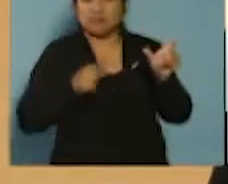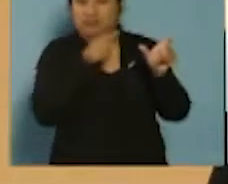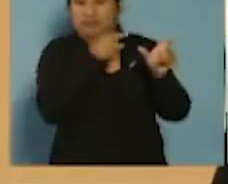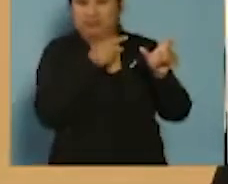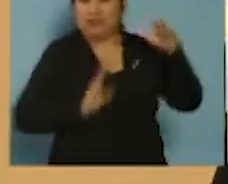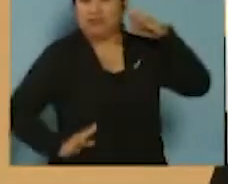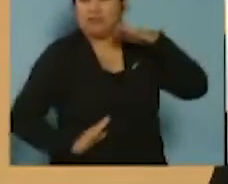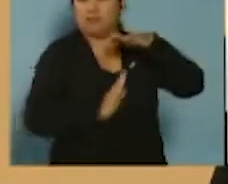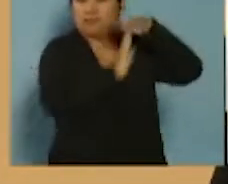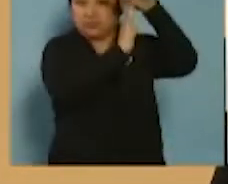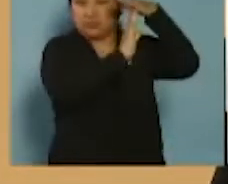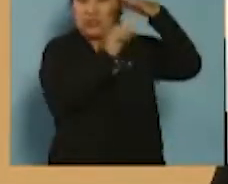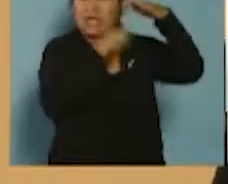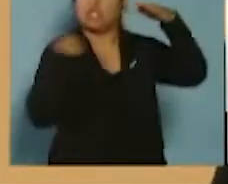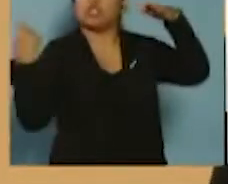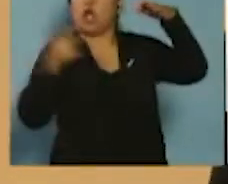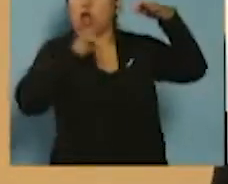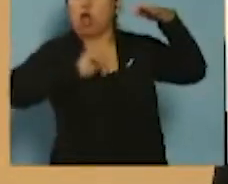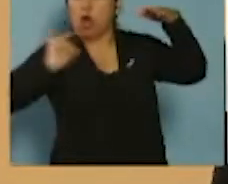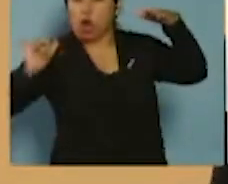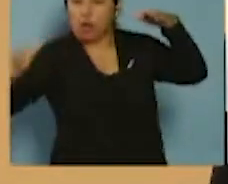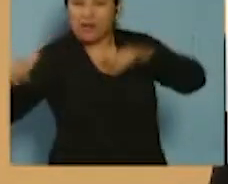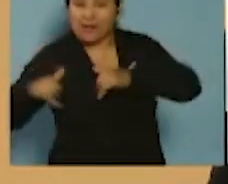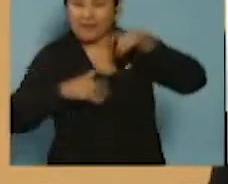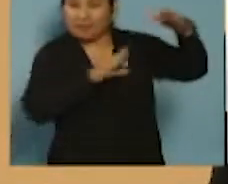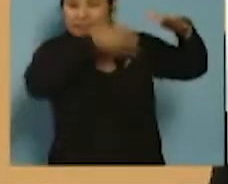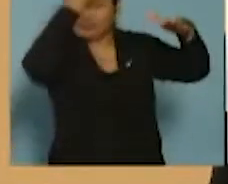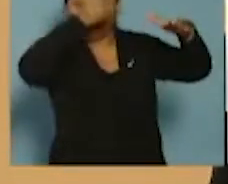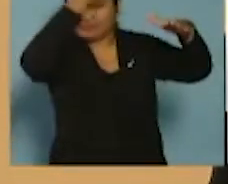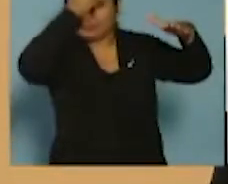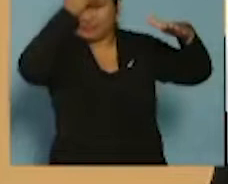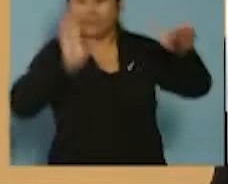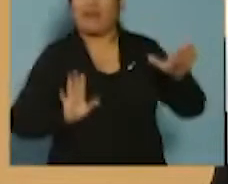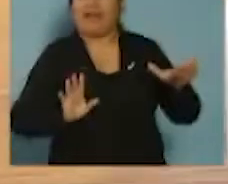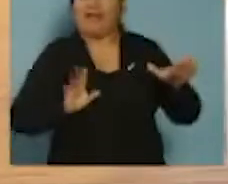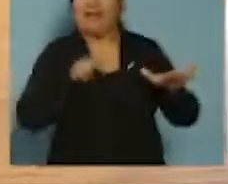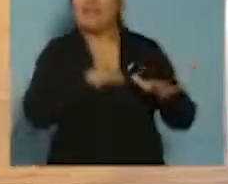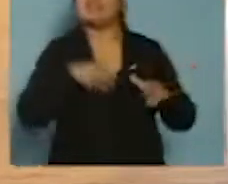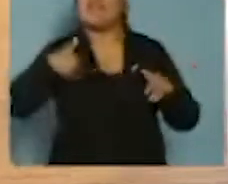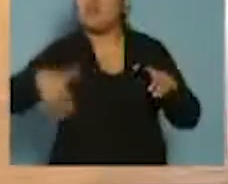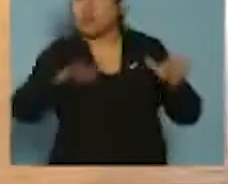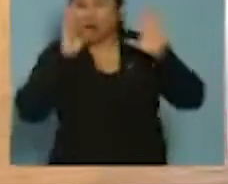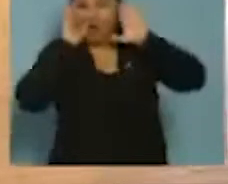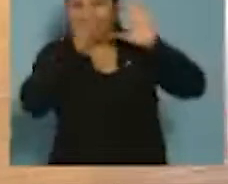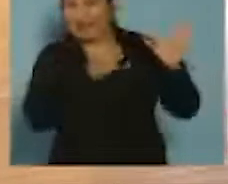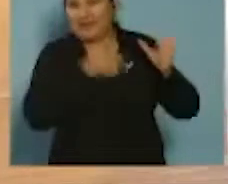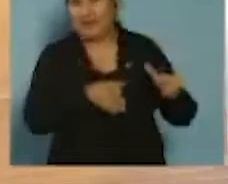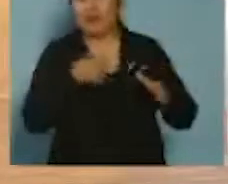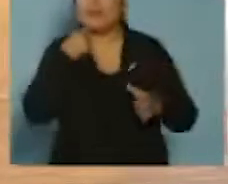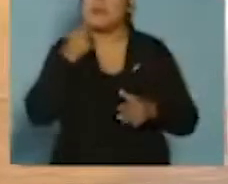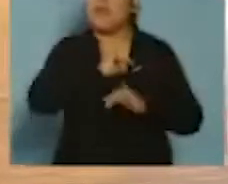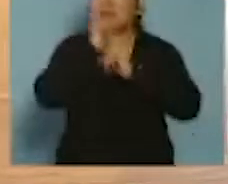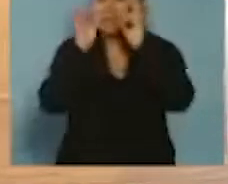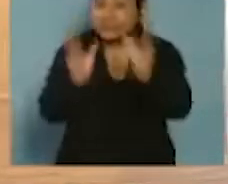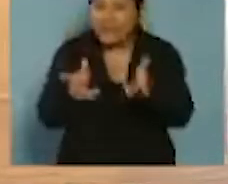la historia no es una materia la historia es la memoria viva de los pueblos y yo